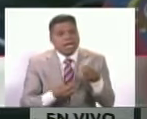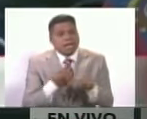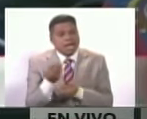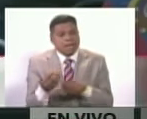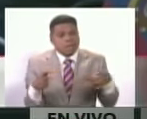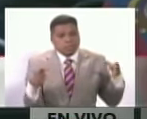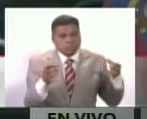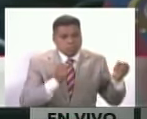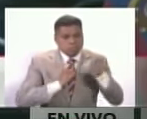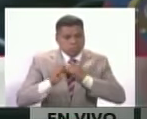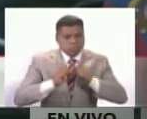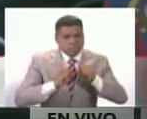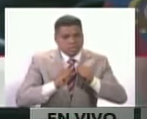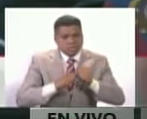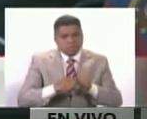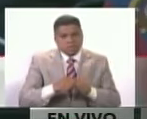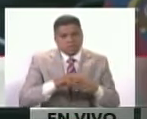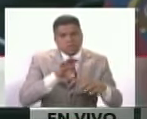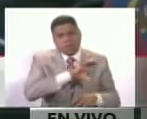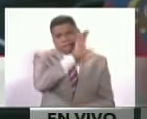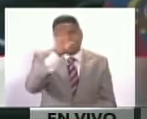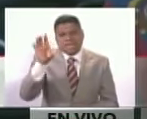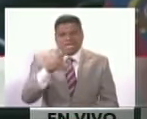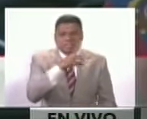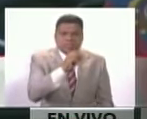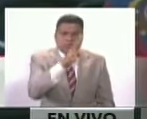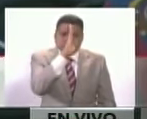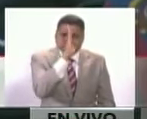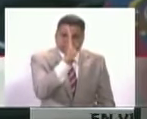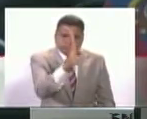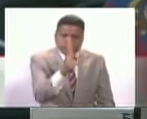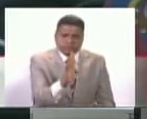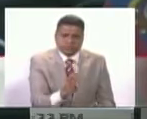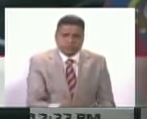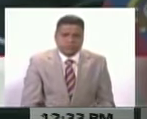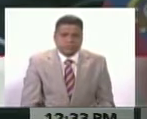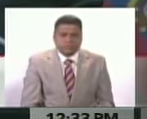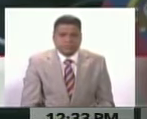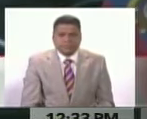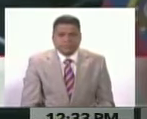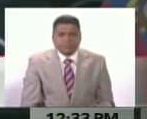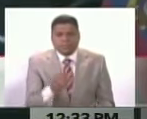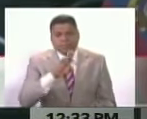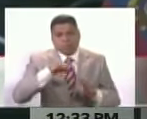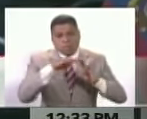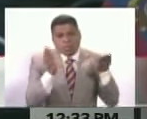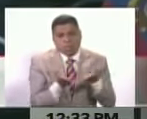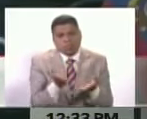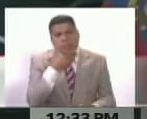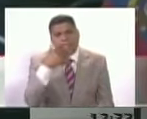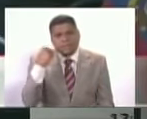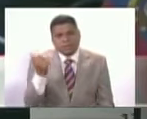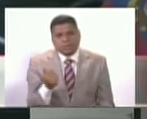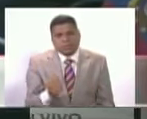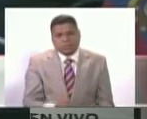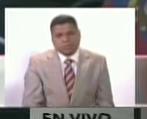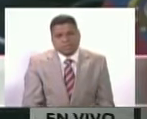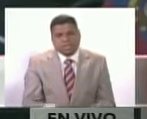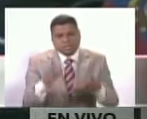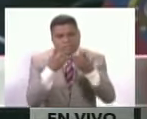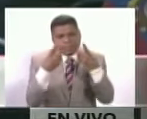los países no alineados la vanguardia de la lucha por un mundo mejor, más democrático,